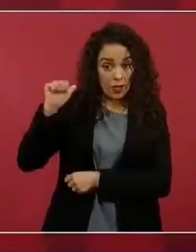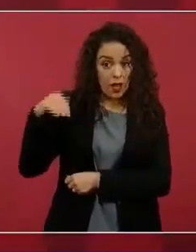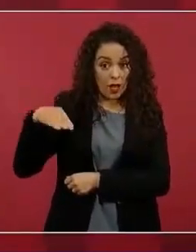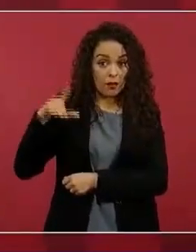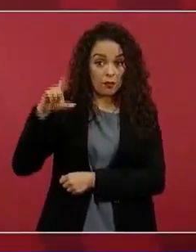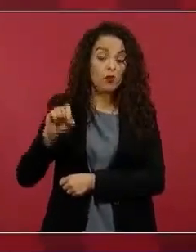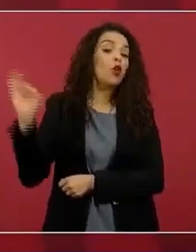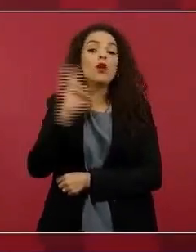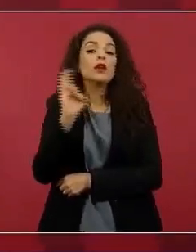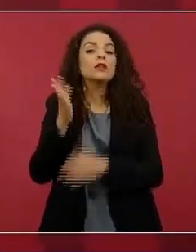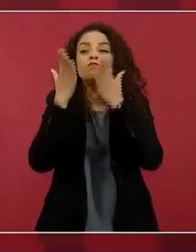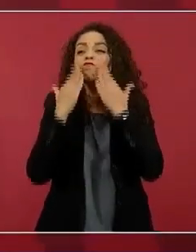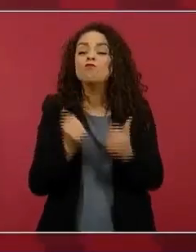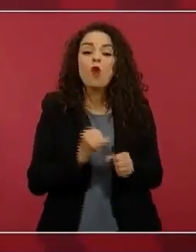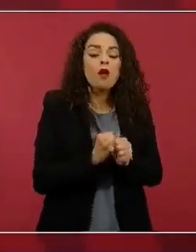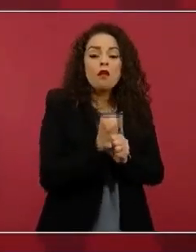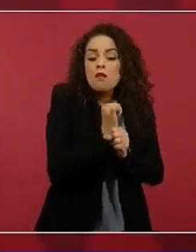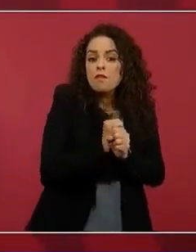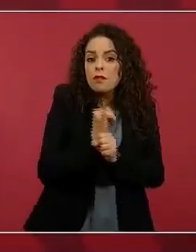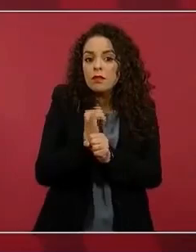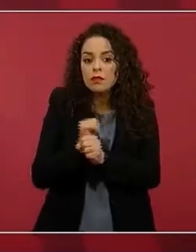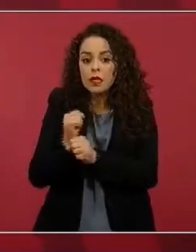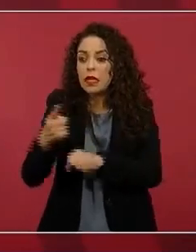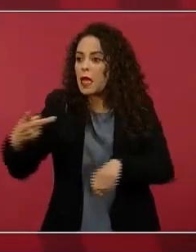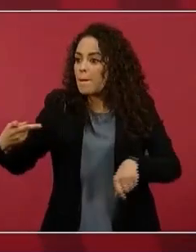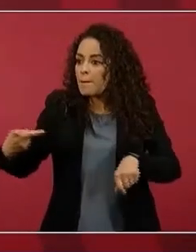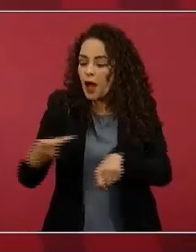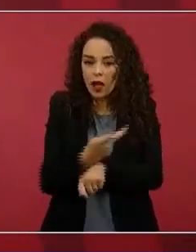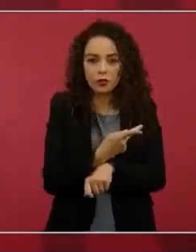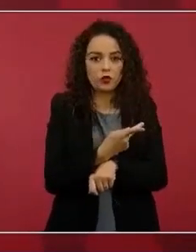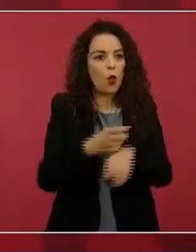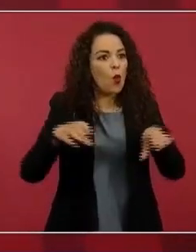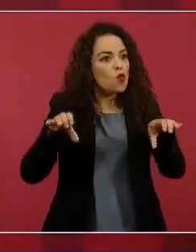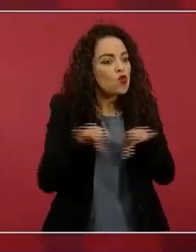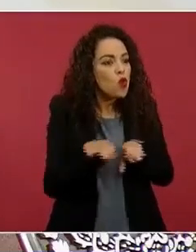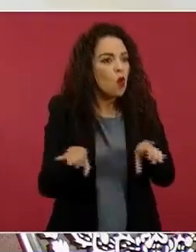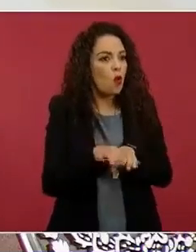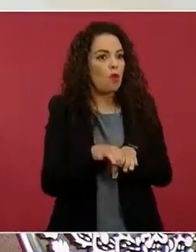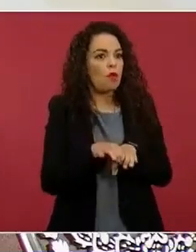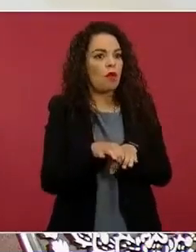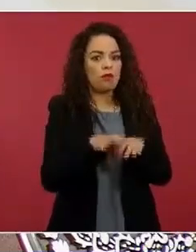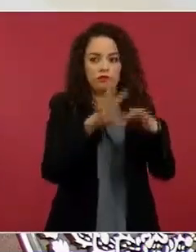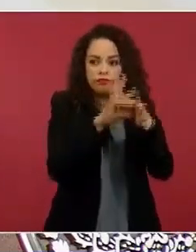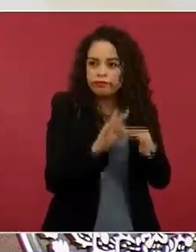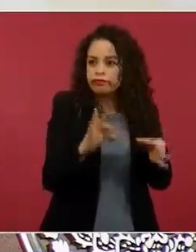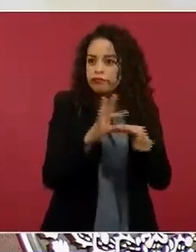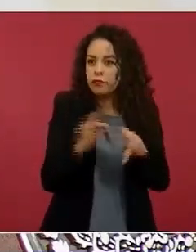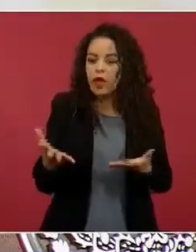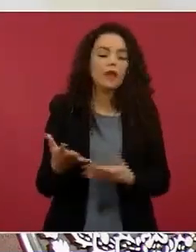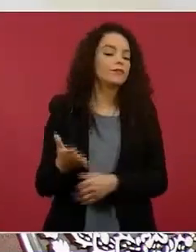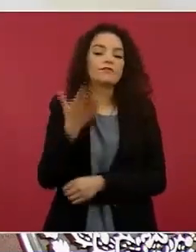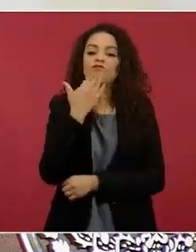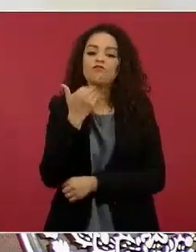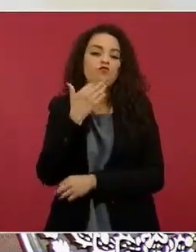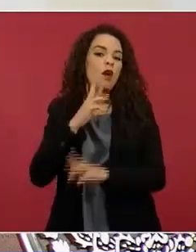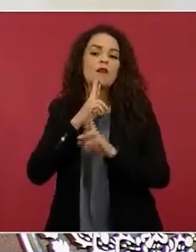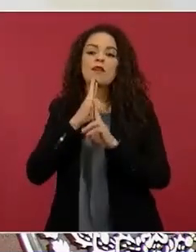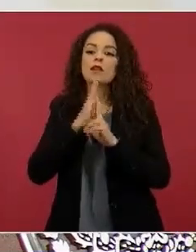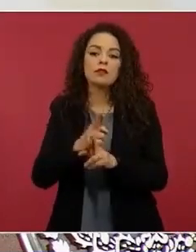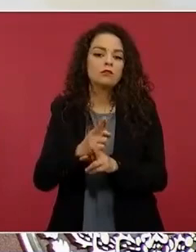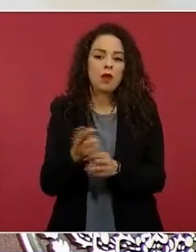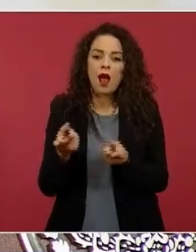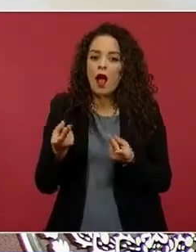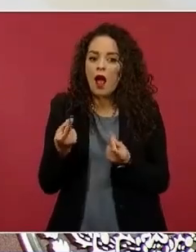en la investigación de los hechos, en la investigación del caso, no tuviéramos resultados